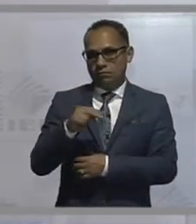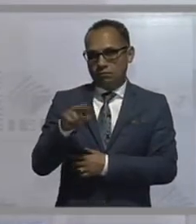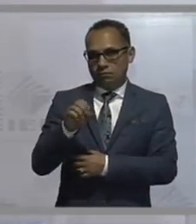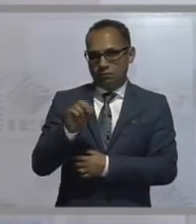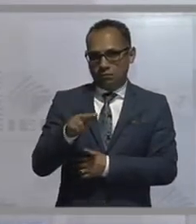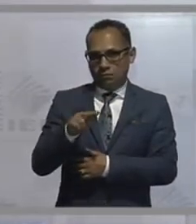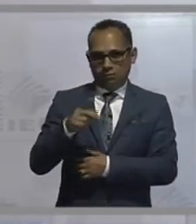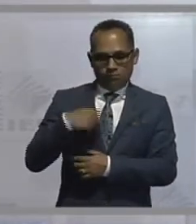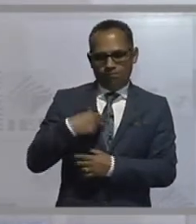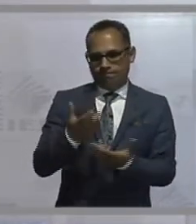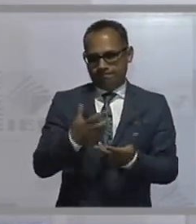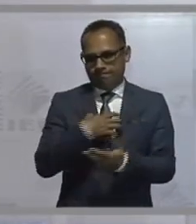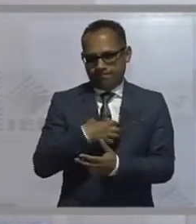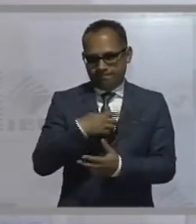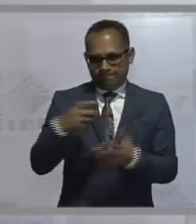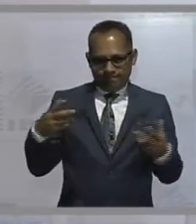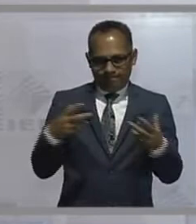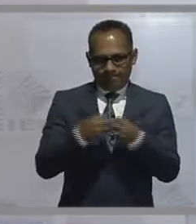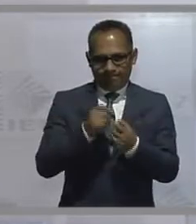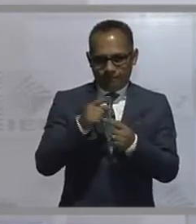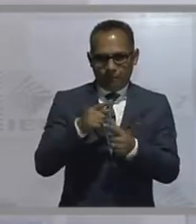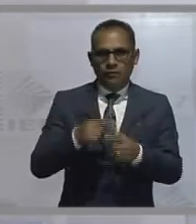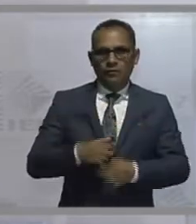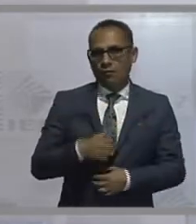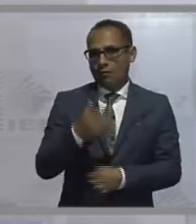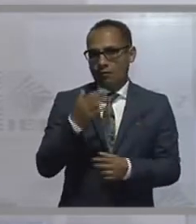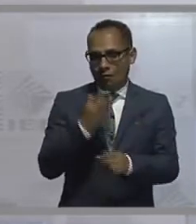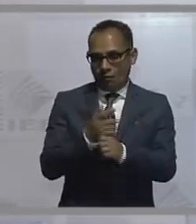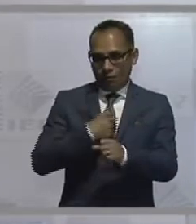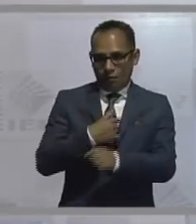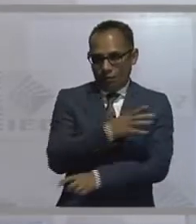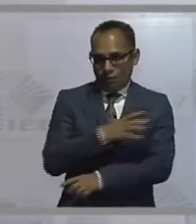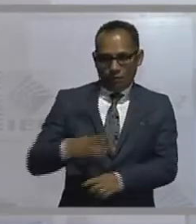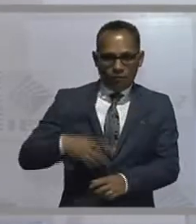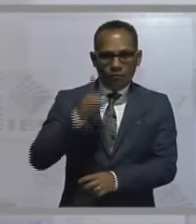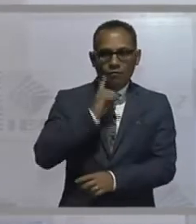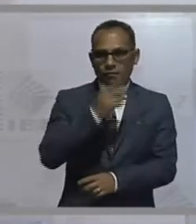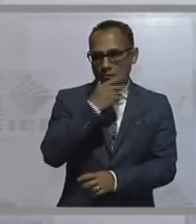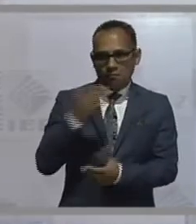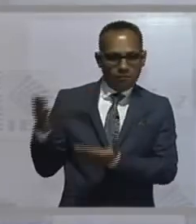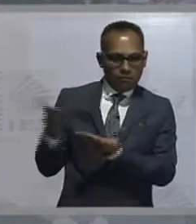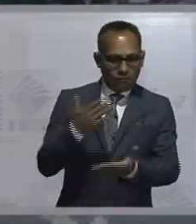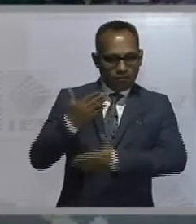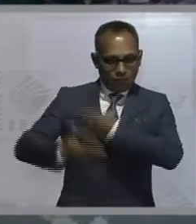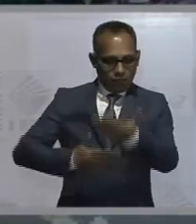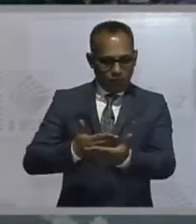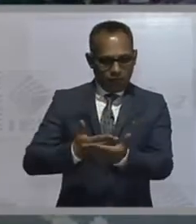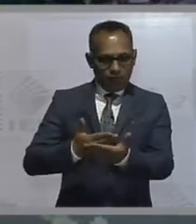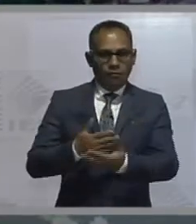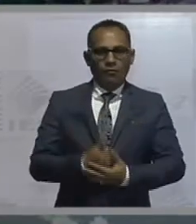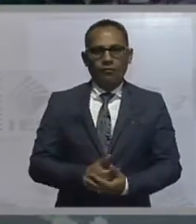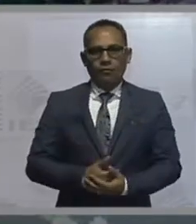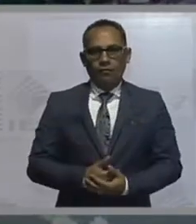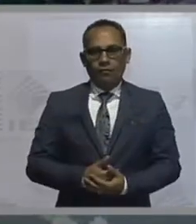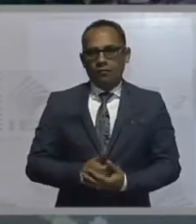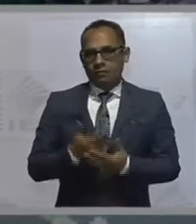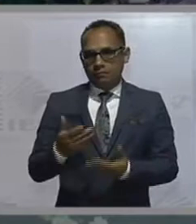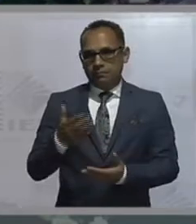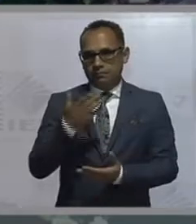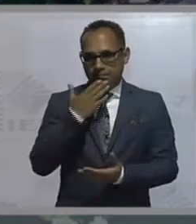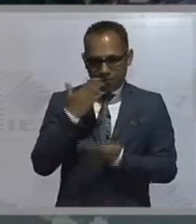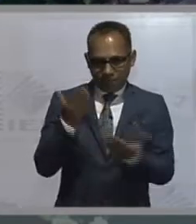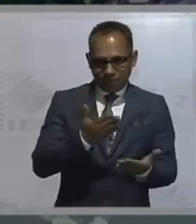me voy a permitir presentar a la y los candidatos que nos acompañan esta tarde damos la bienvenida